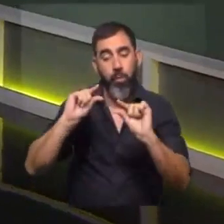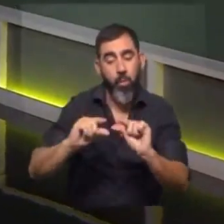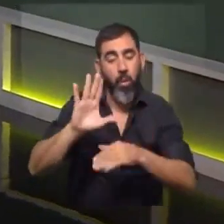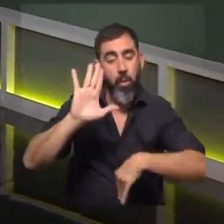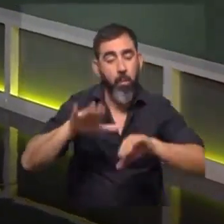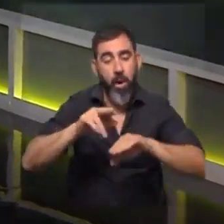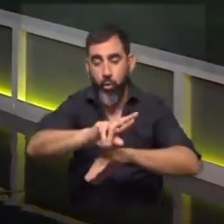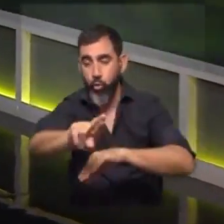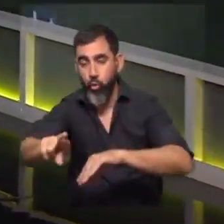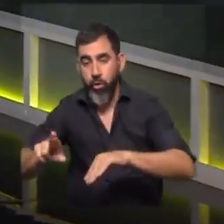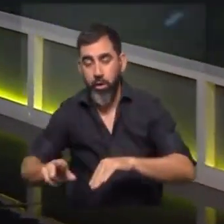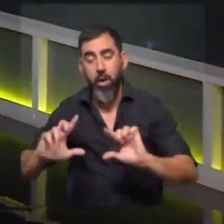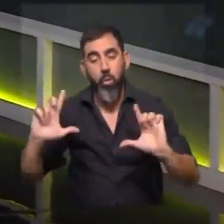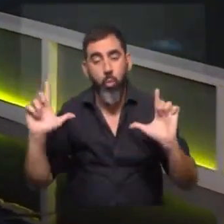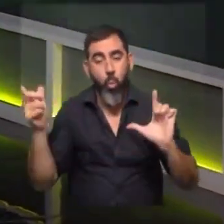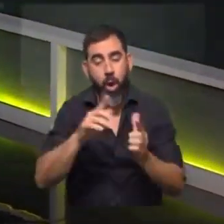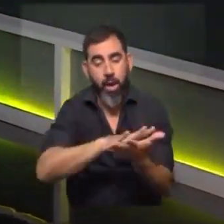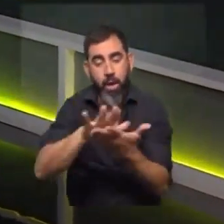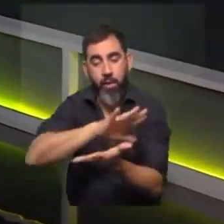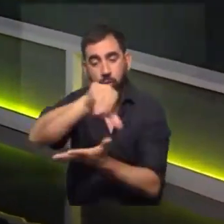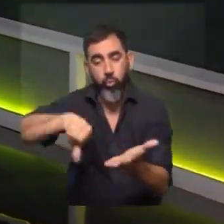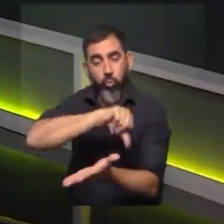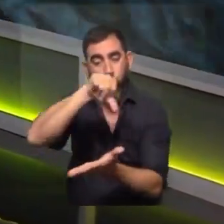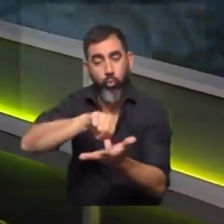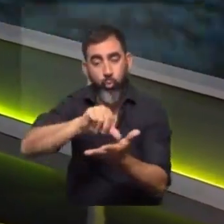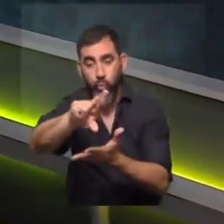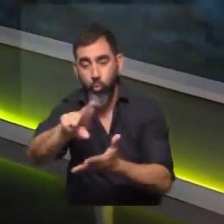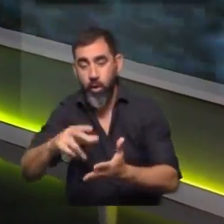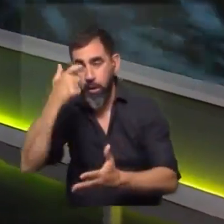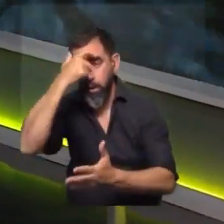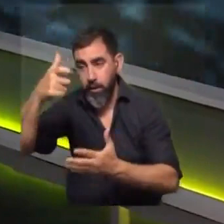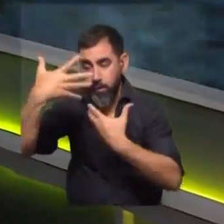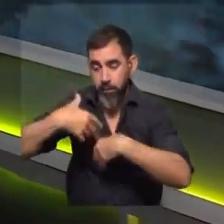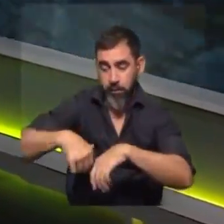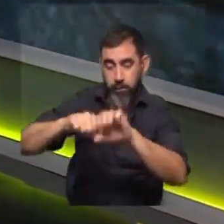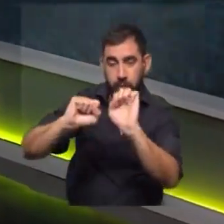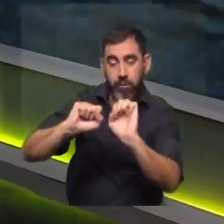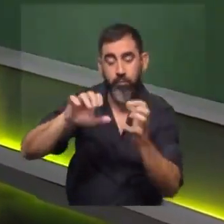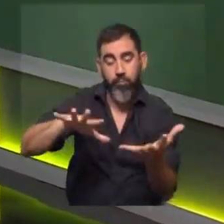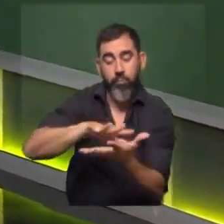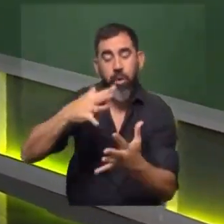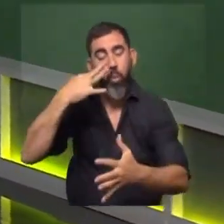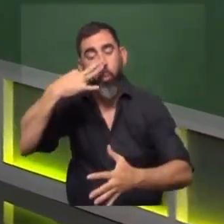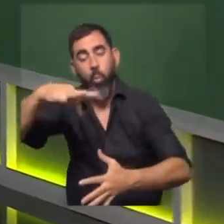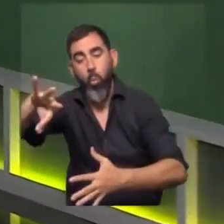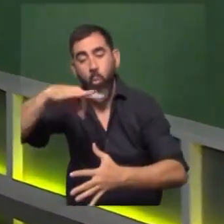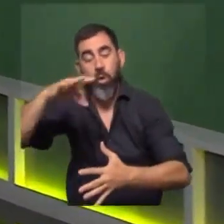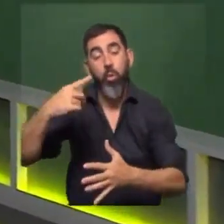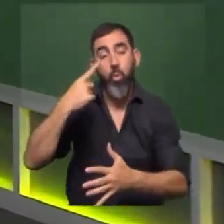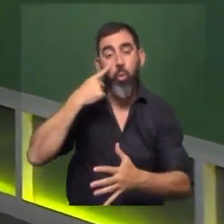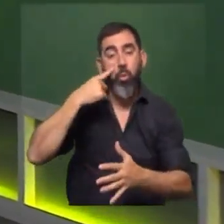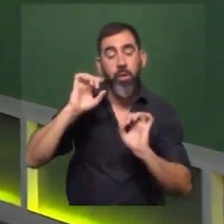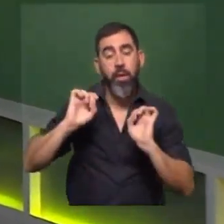sus márgenes y no atraviesa ninguna ciudad. La ciencia encontró en el Queguay un lugar único para conocer lo que